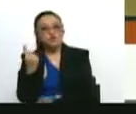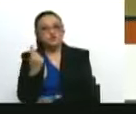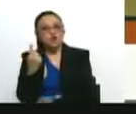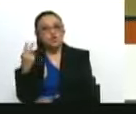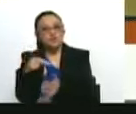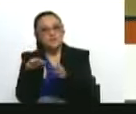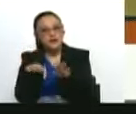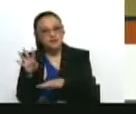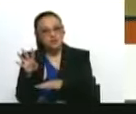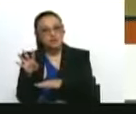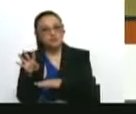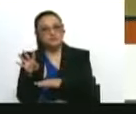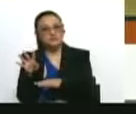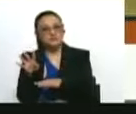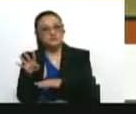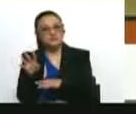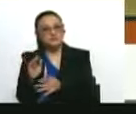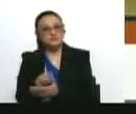2014, la salida 1.